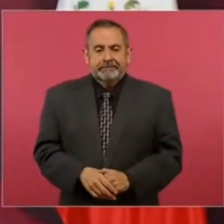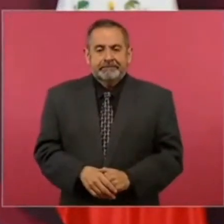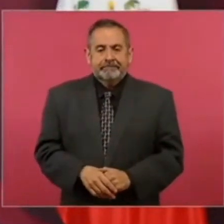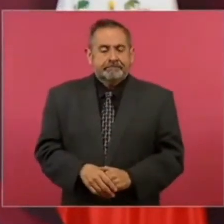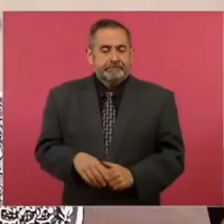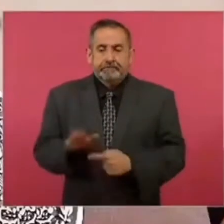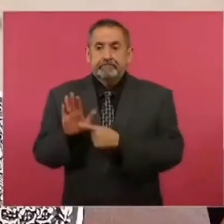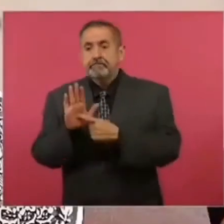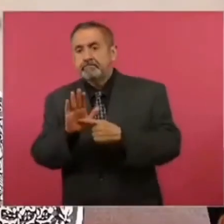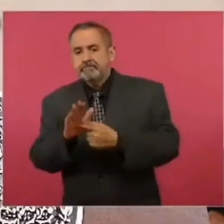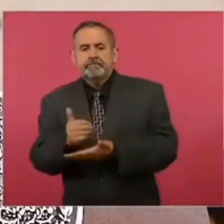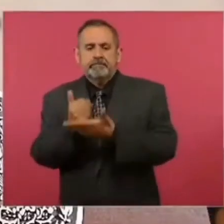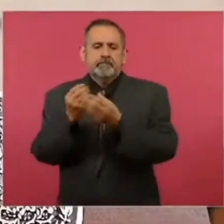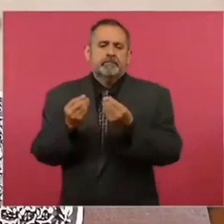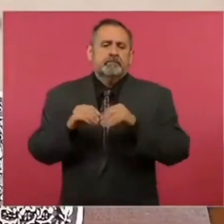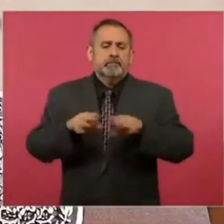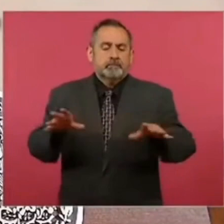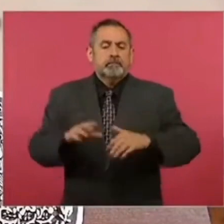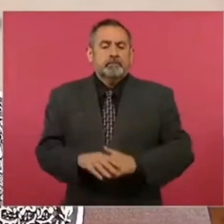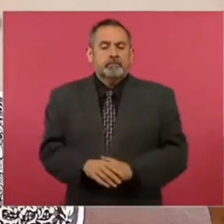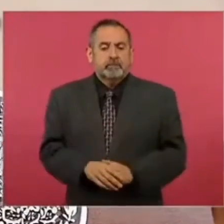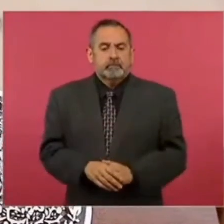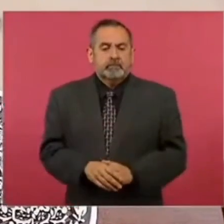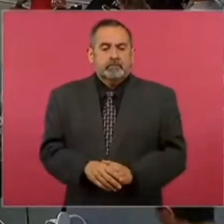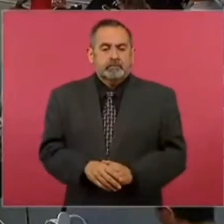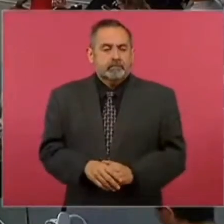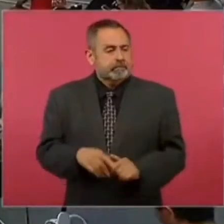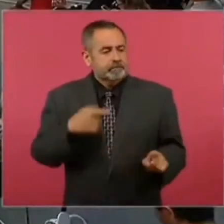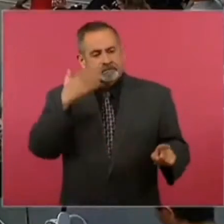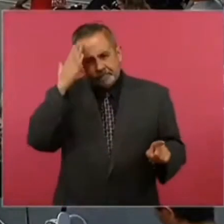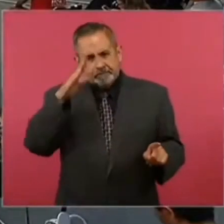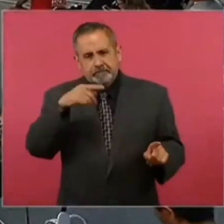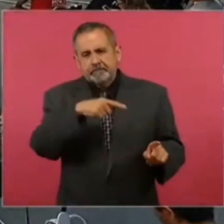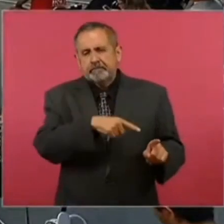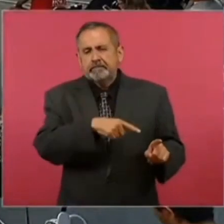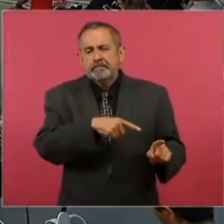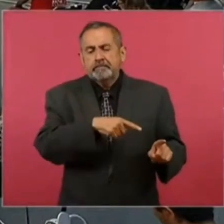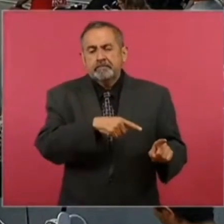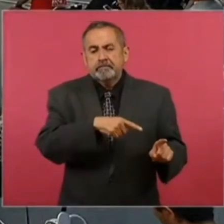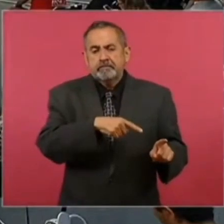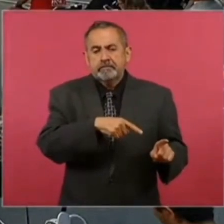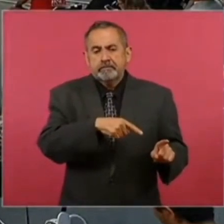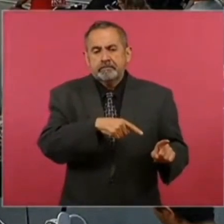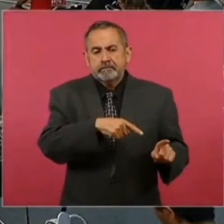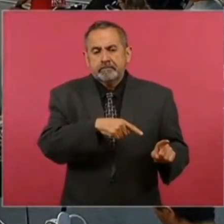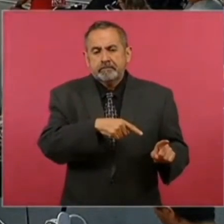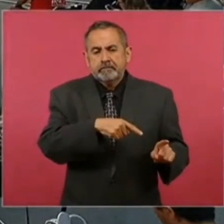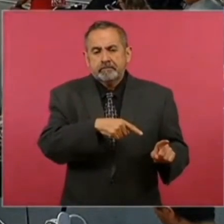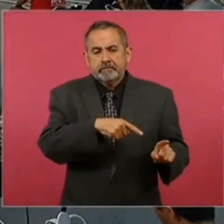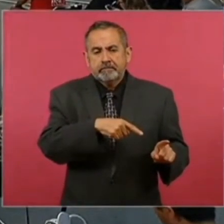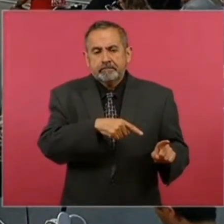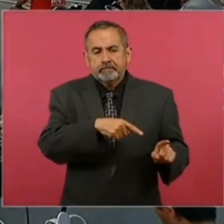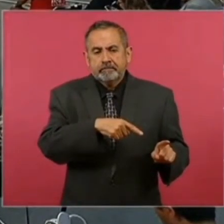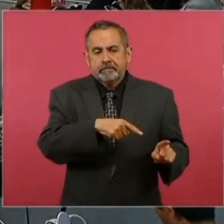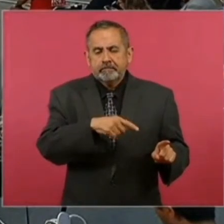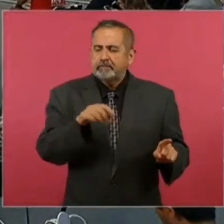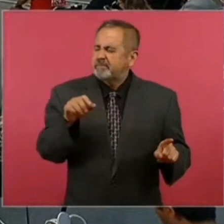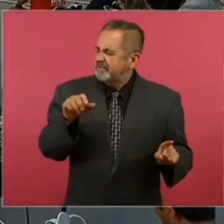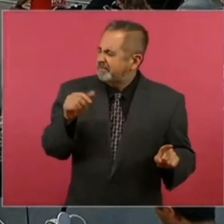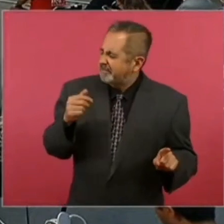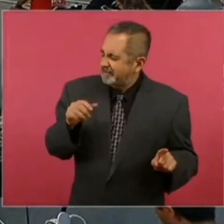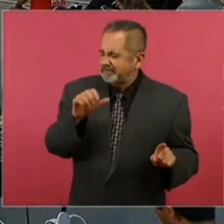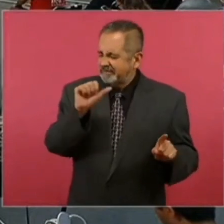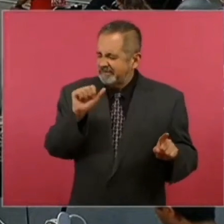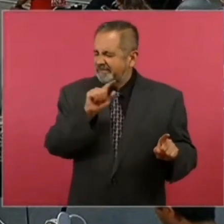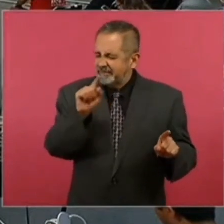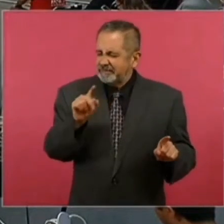Pues ayuda mucho. La señora Azucena,